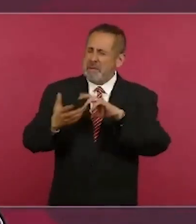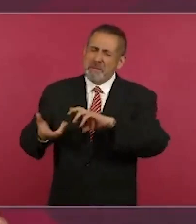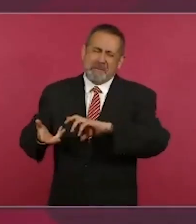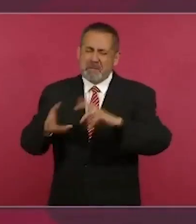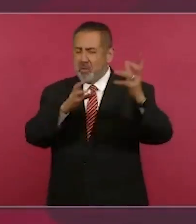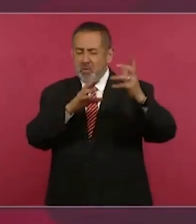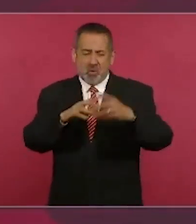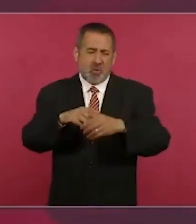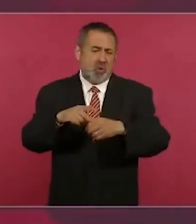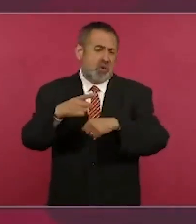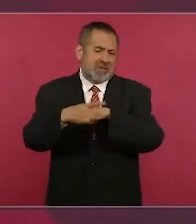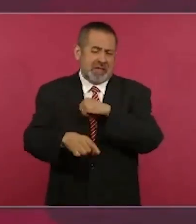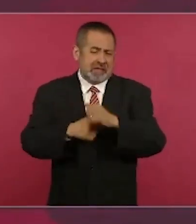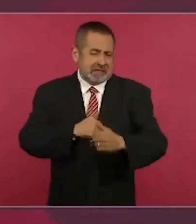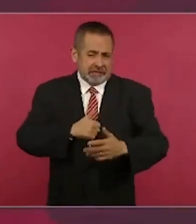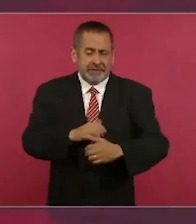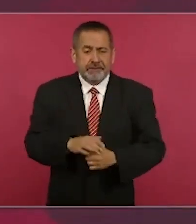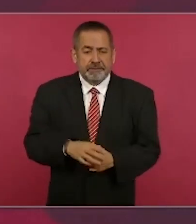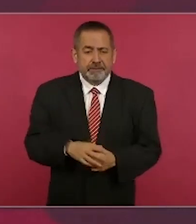Hoy